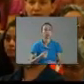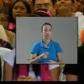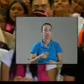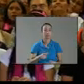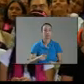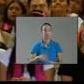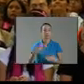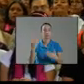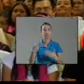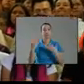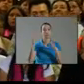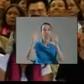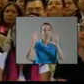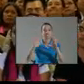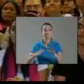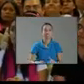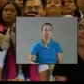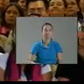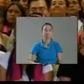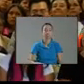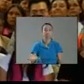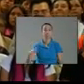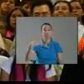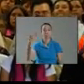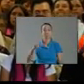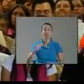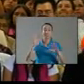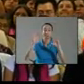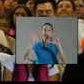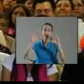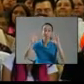Declare que de Él viene su socorro.